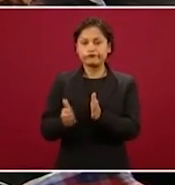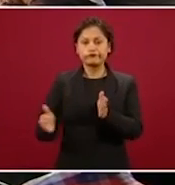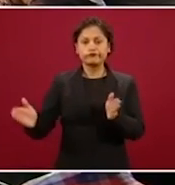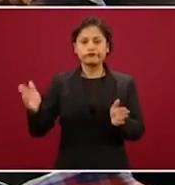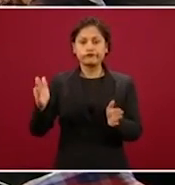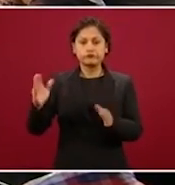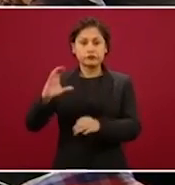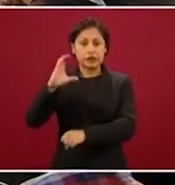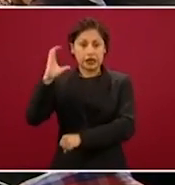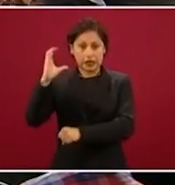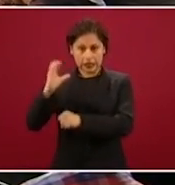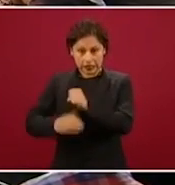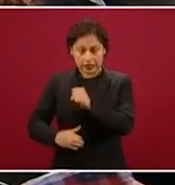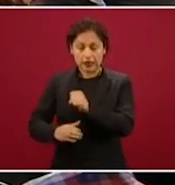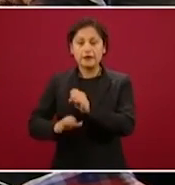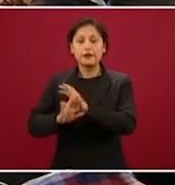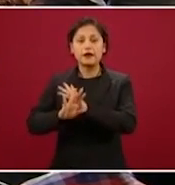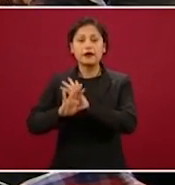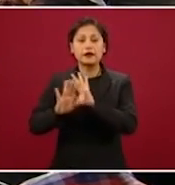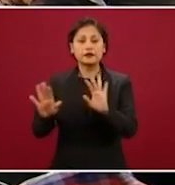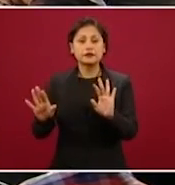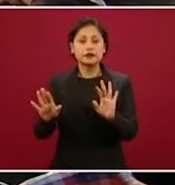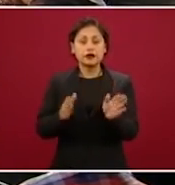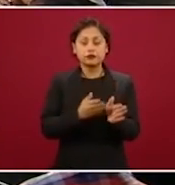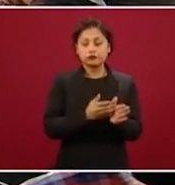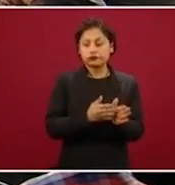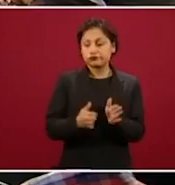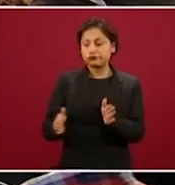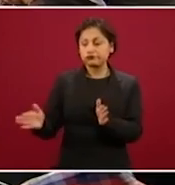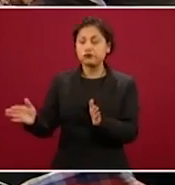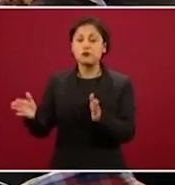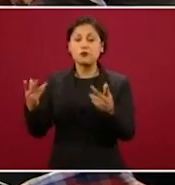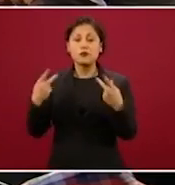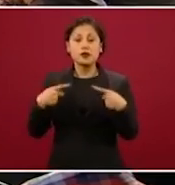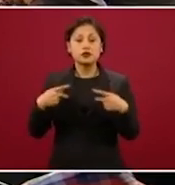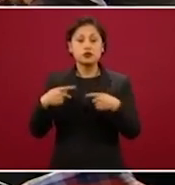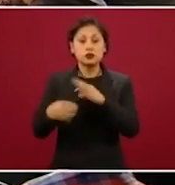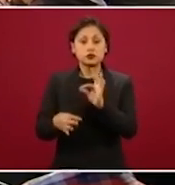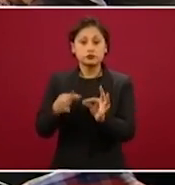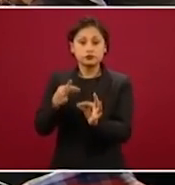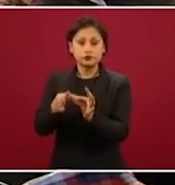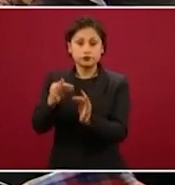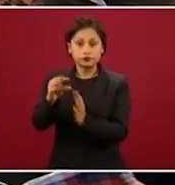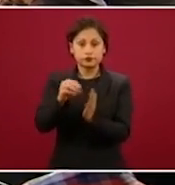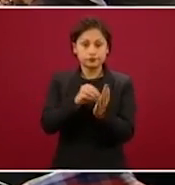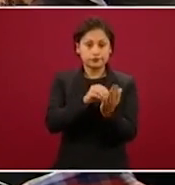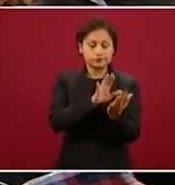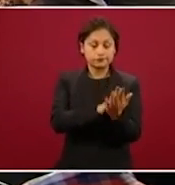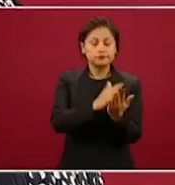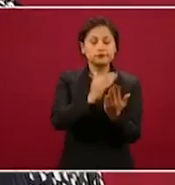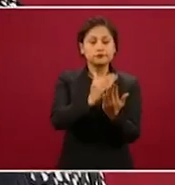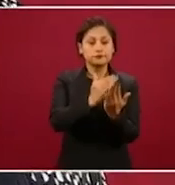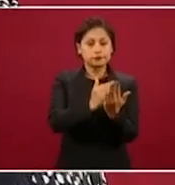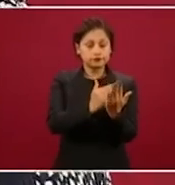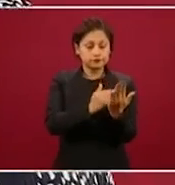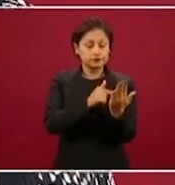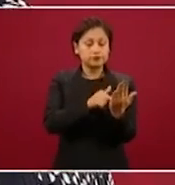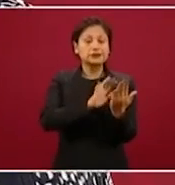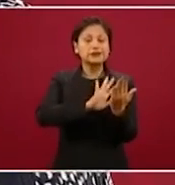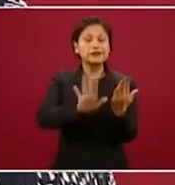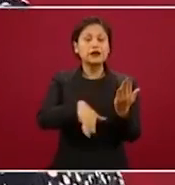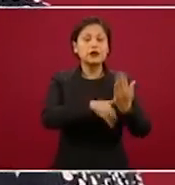a los beneficiarios que completen el ciclo con una suerte de historial